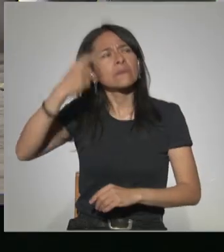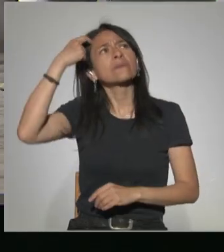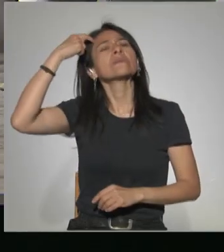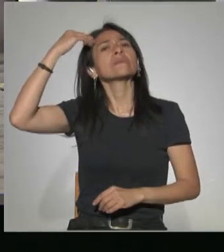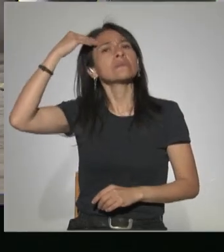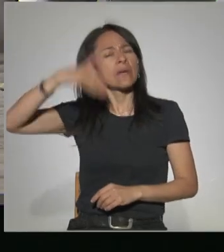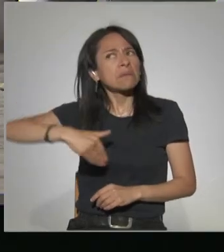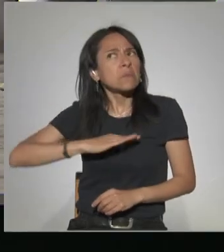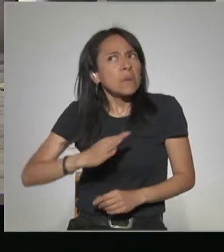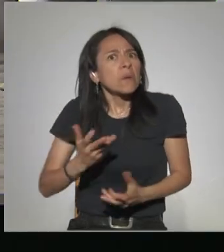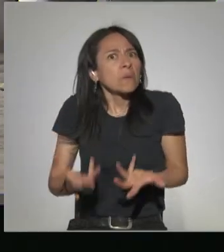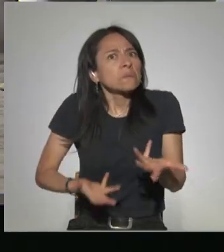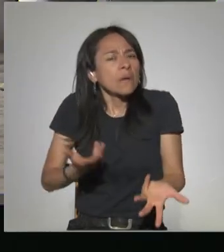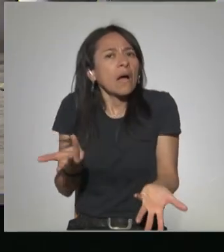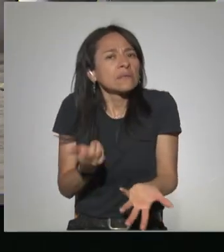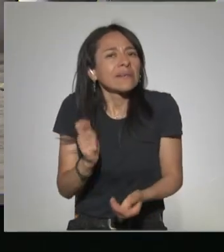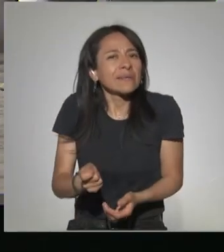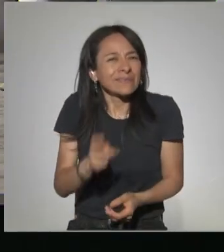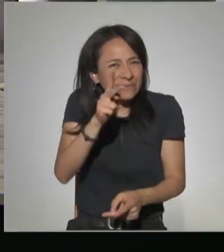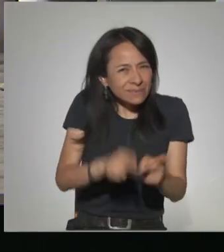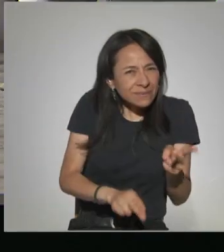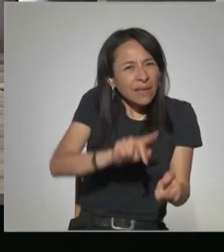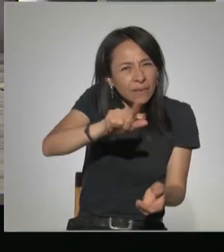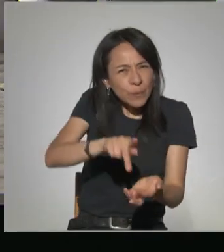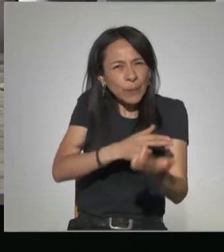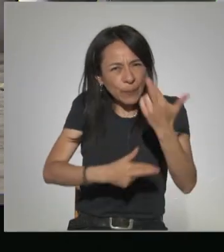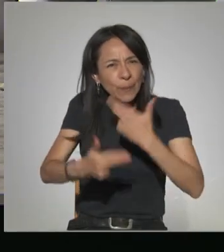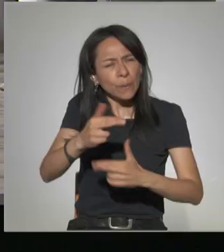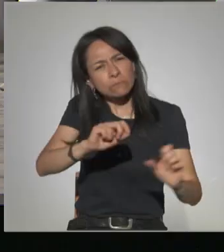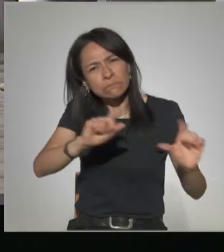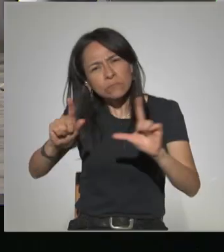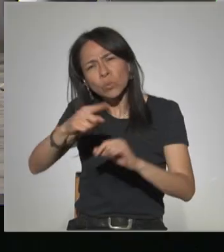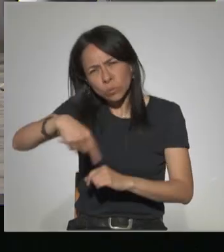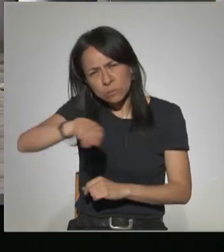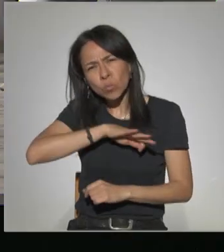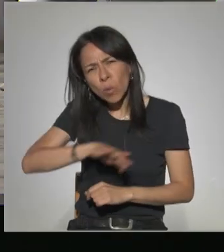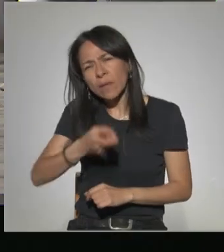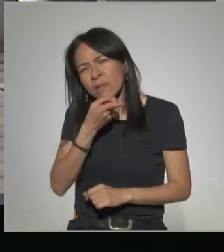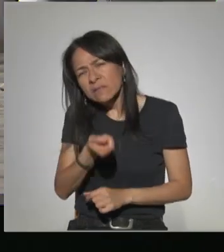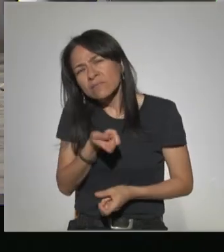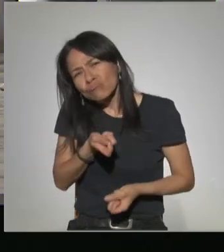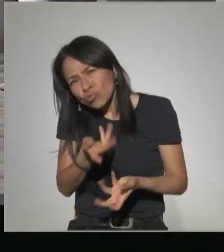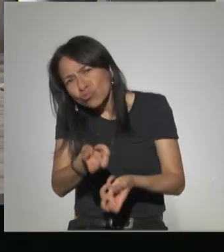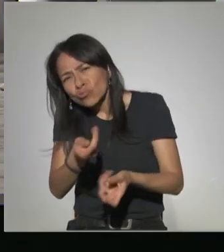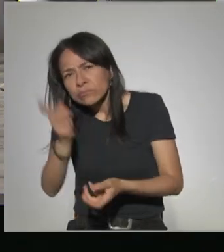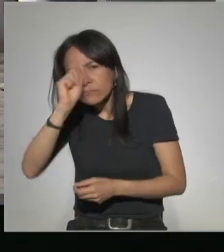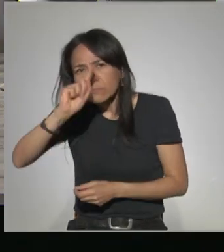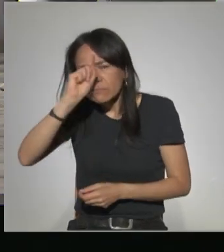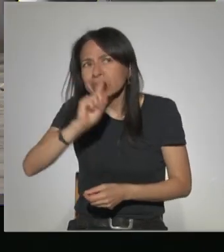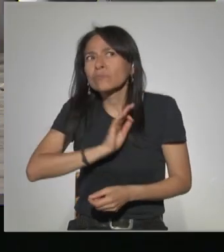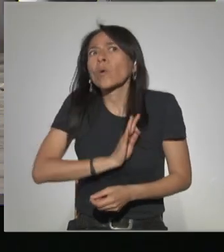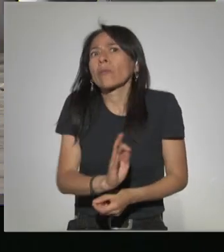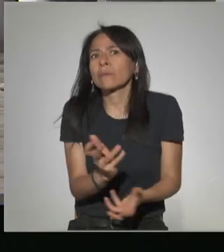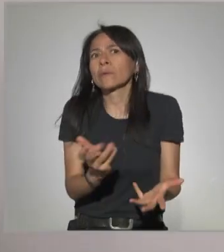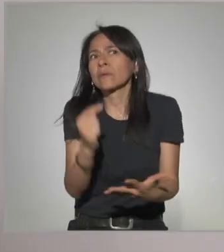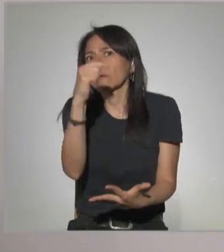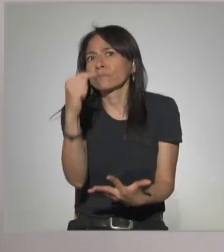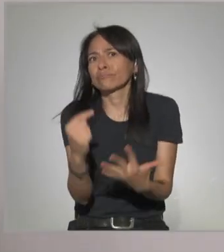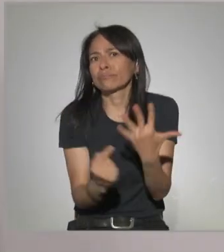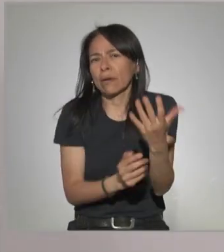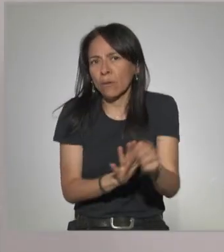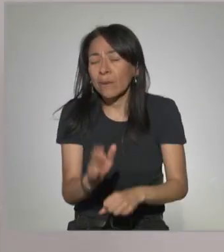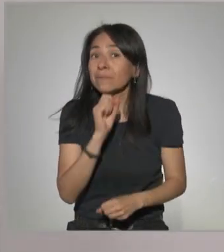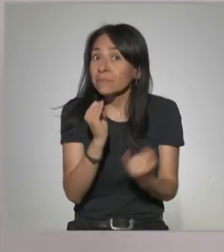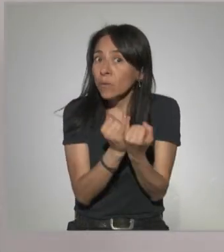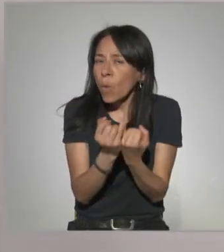¿no? Ahorita regresando de este corte, ustedes nos dirán, pues bueno, qué podemos hacer. Y también fíjense que tiene que ver con cómo nos